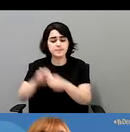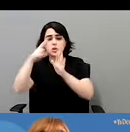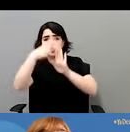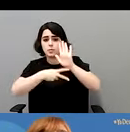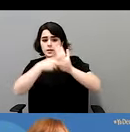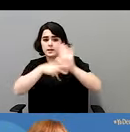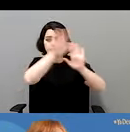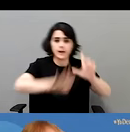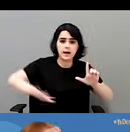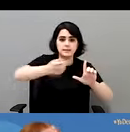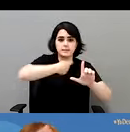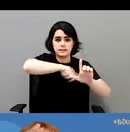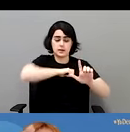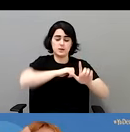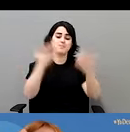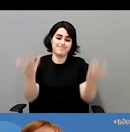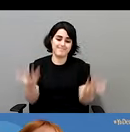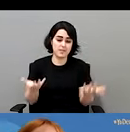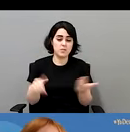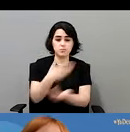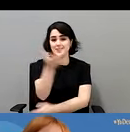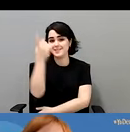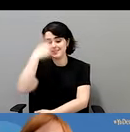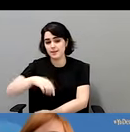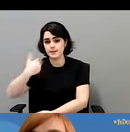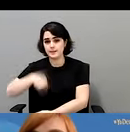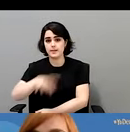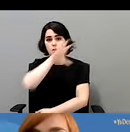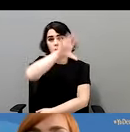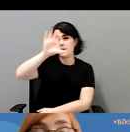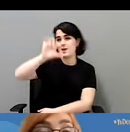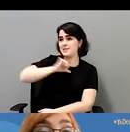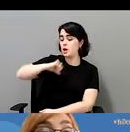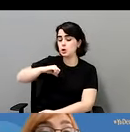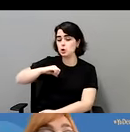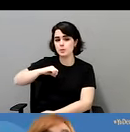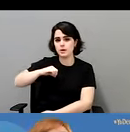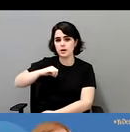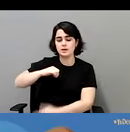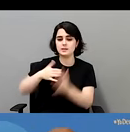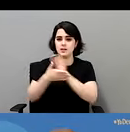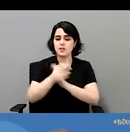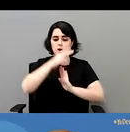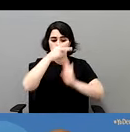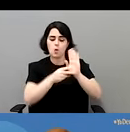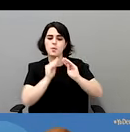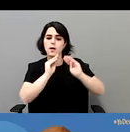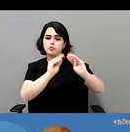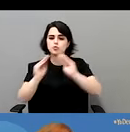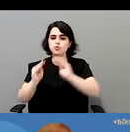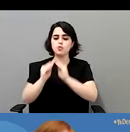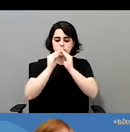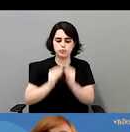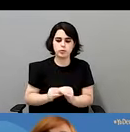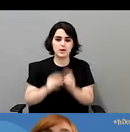estatal. Pero claro, ya sabéis que las comunidades autónomas hacen sus propias normas, y más en